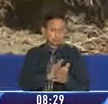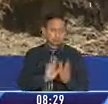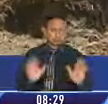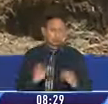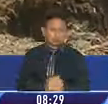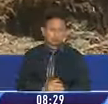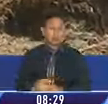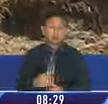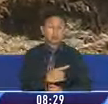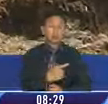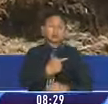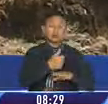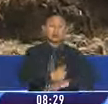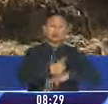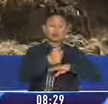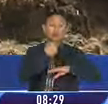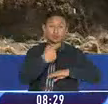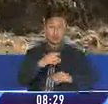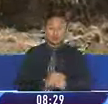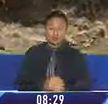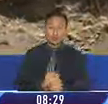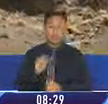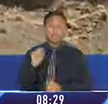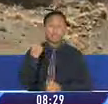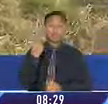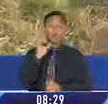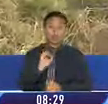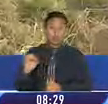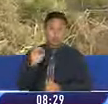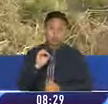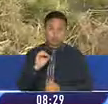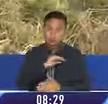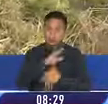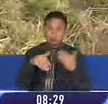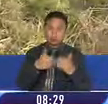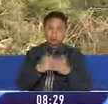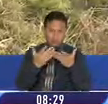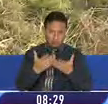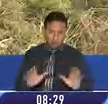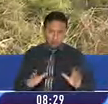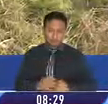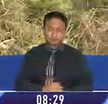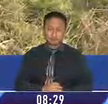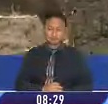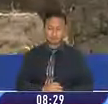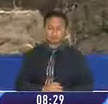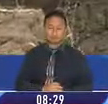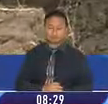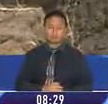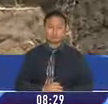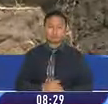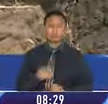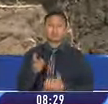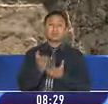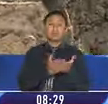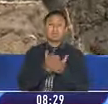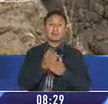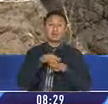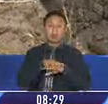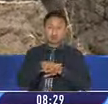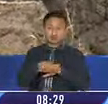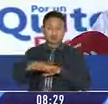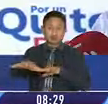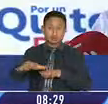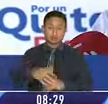El ofrecimiento de las autoridades es que para el 1 de octubre se restablezca de manera progresiva el servicio en las 7